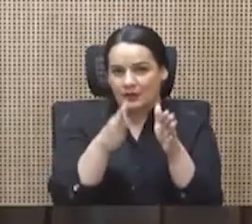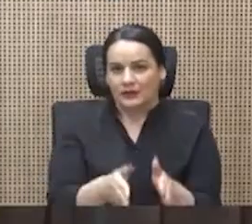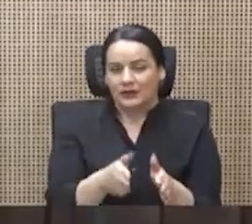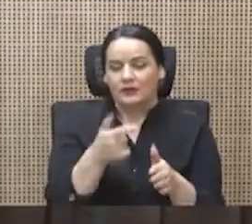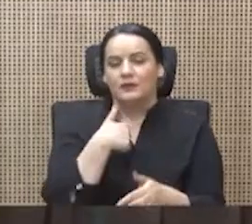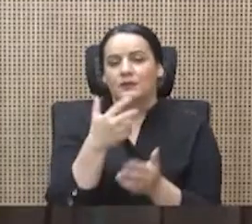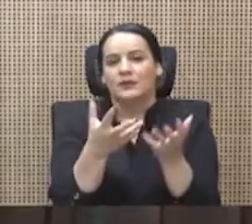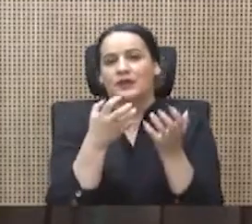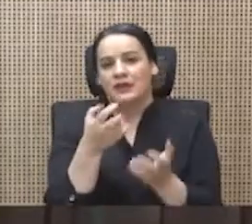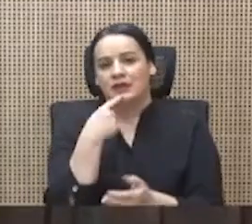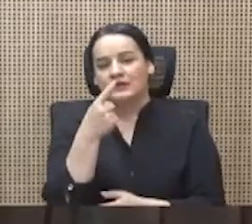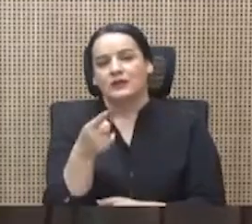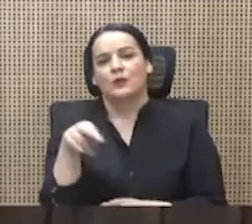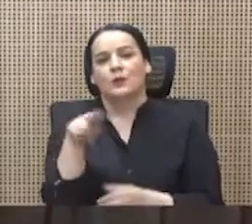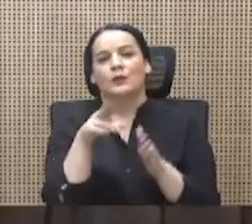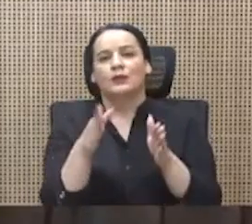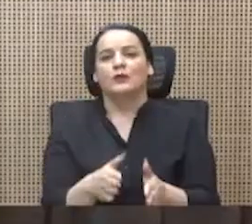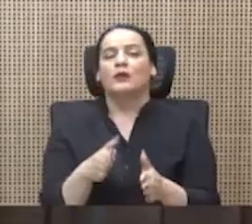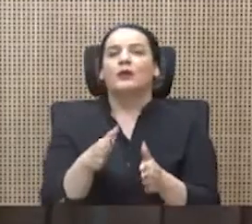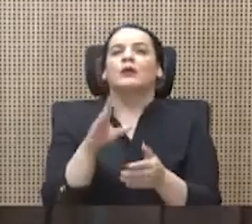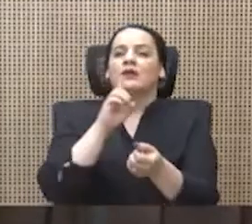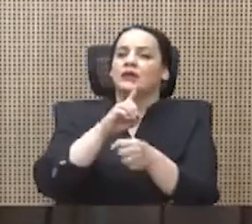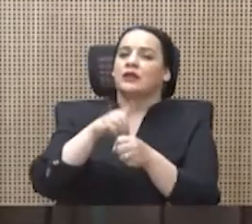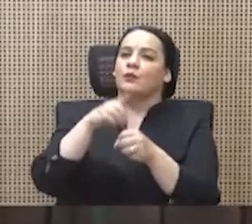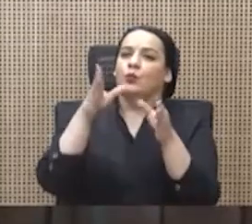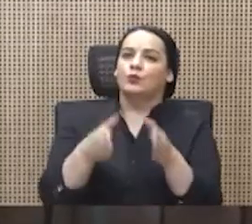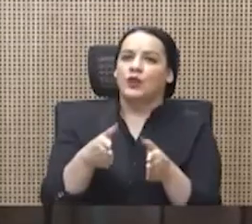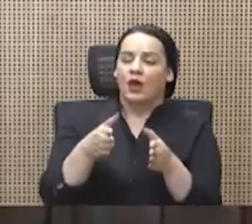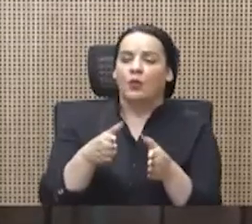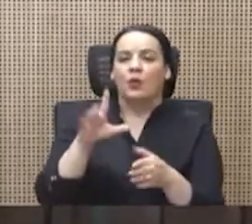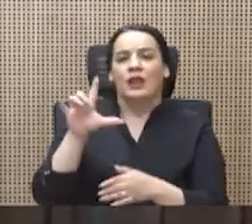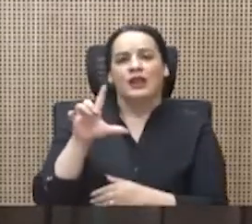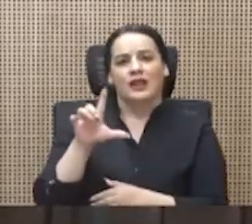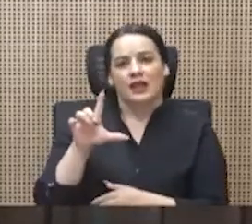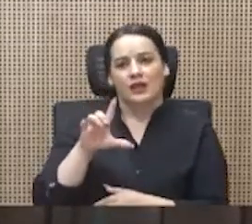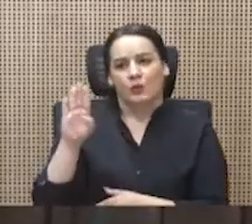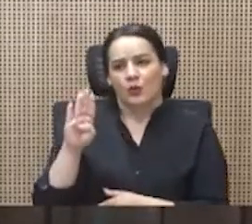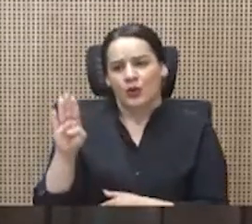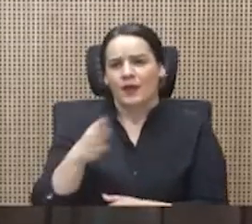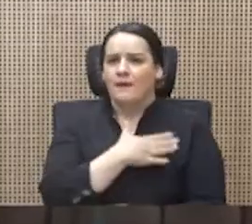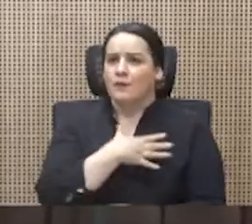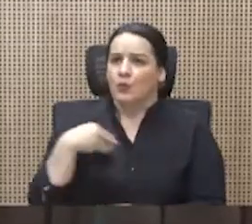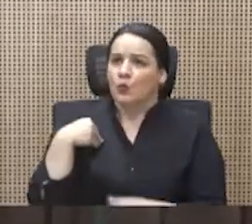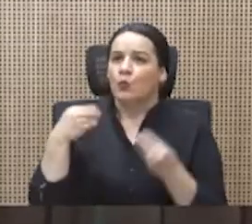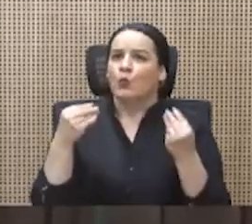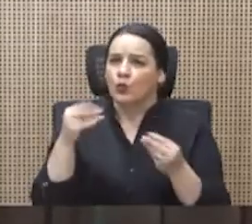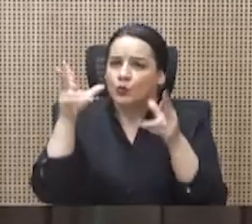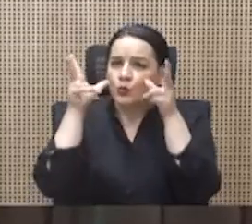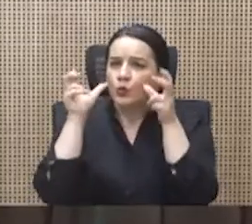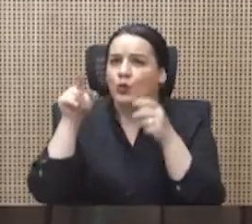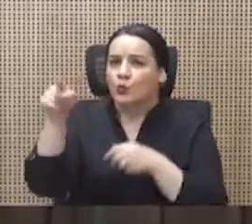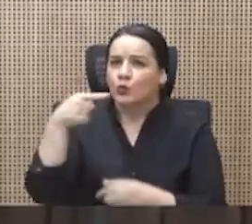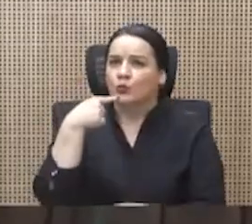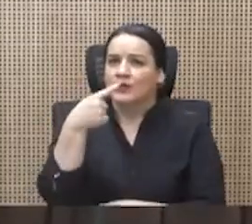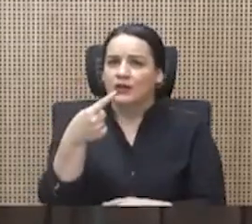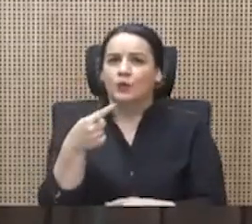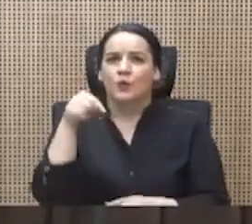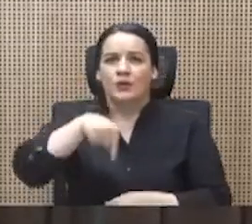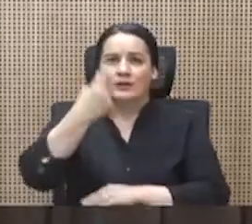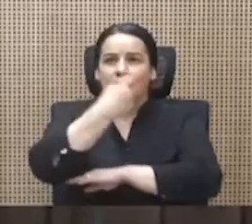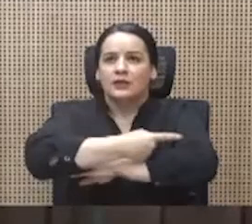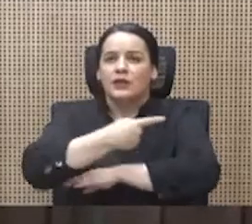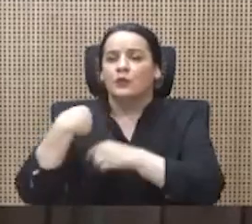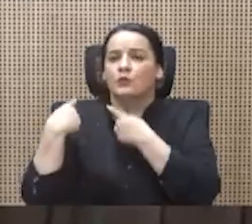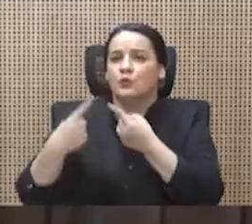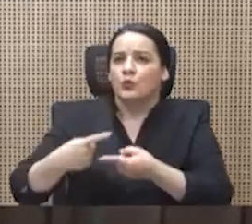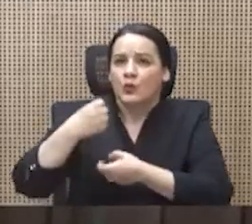quería decirle al compañero diputado les digo Jorge es que me complació mucho escuchar su intervención el día de hoy en los años que